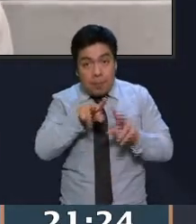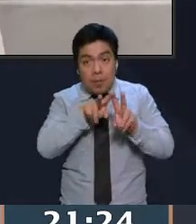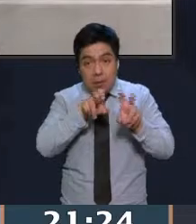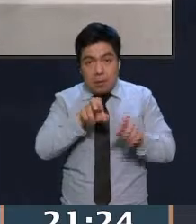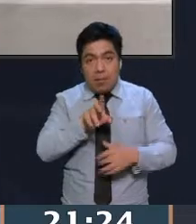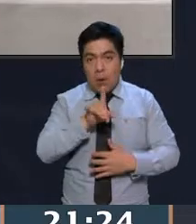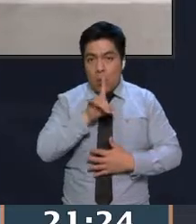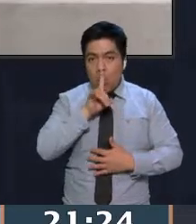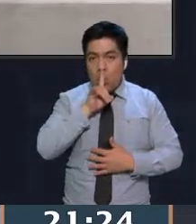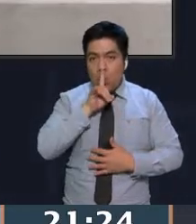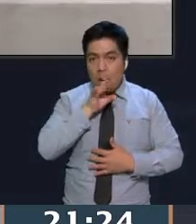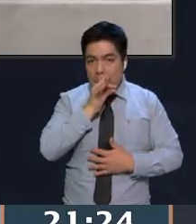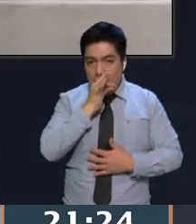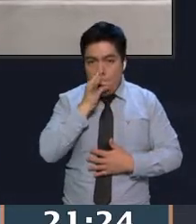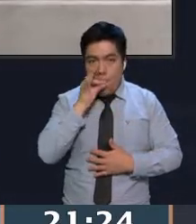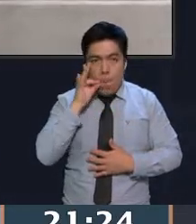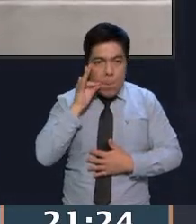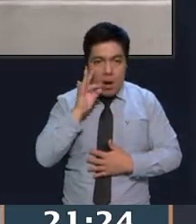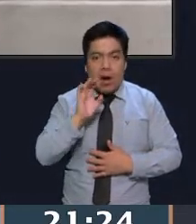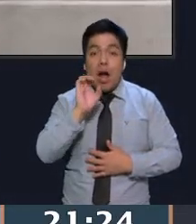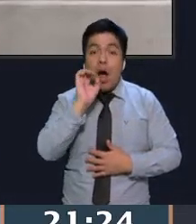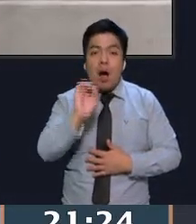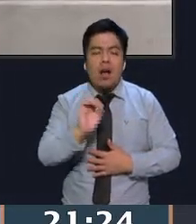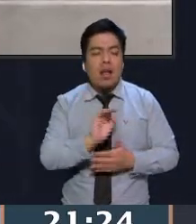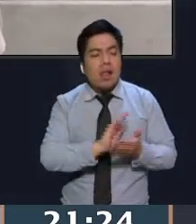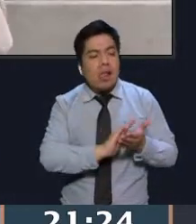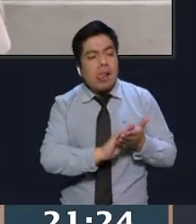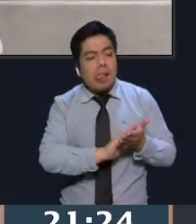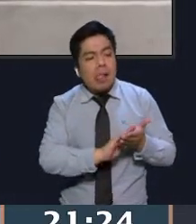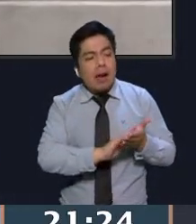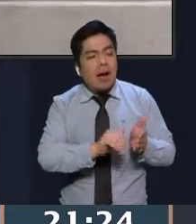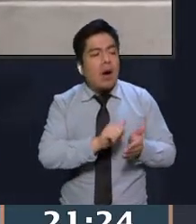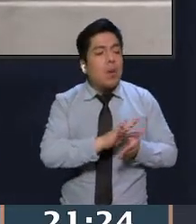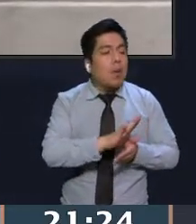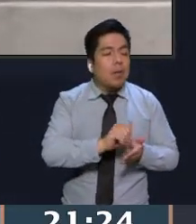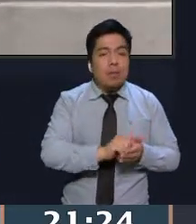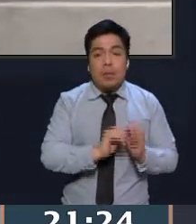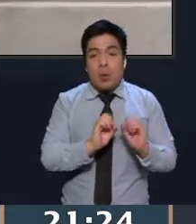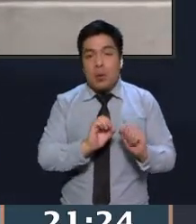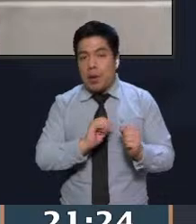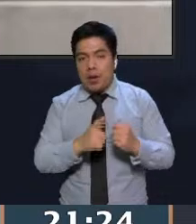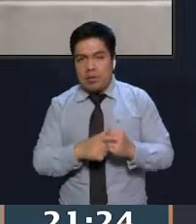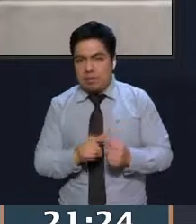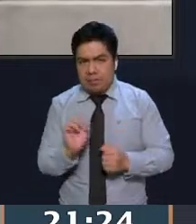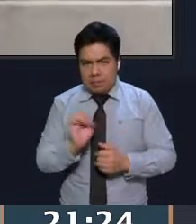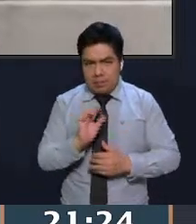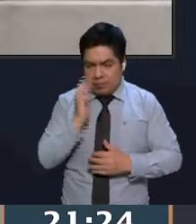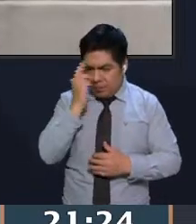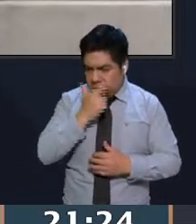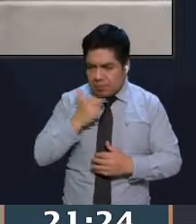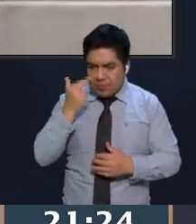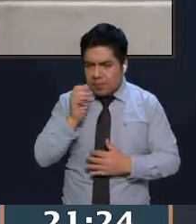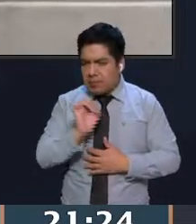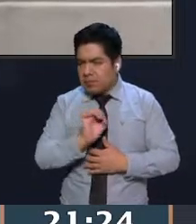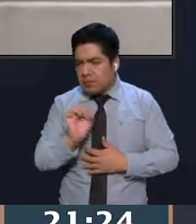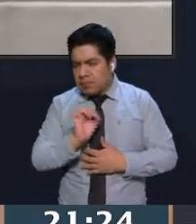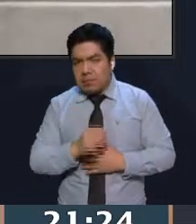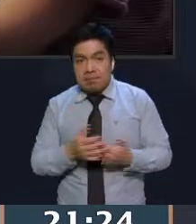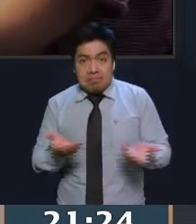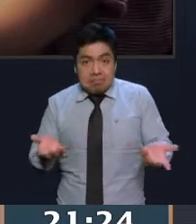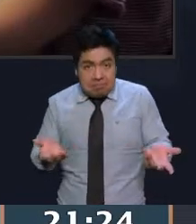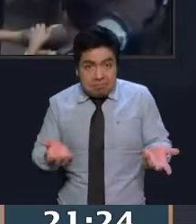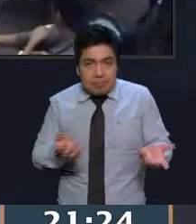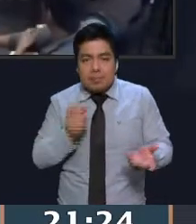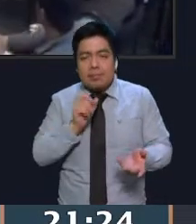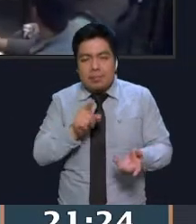o por sacarlo o por cocinarlo. Entonces ni siquiera reflexionan en eso. Y como bien señalas